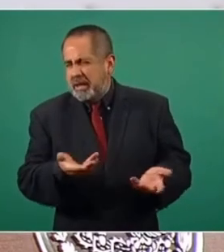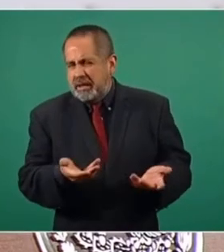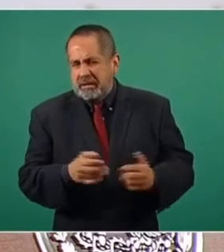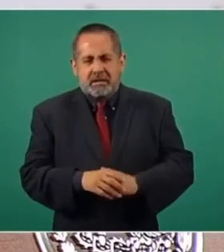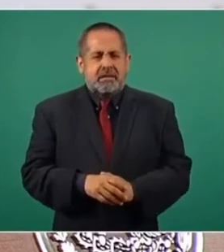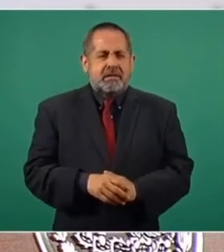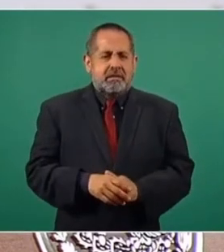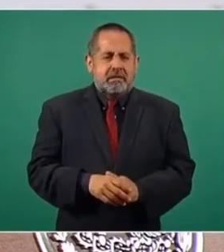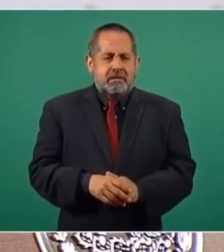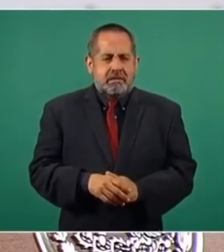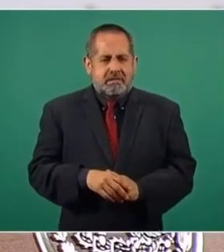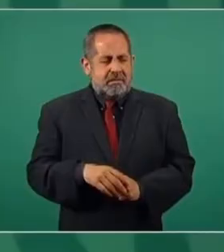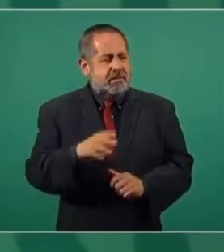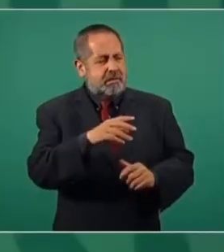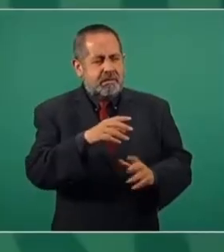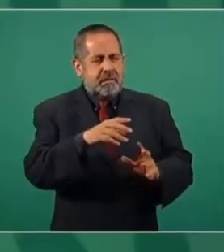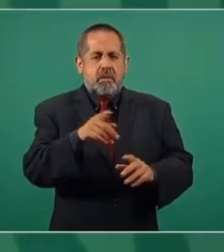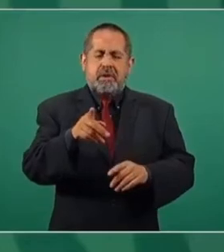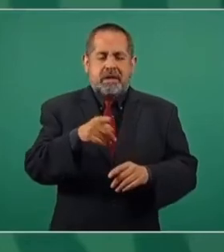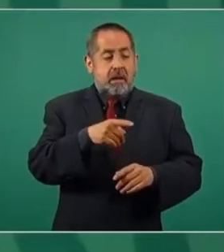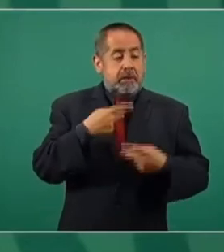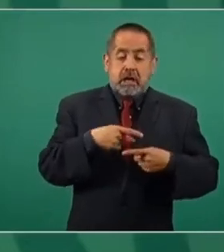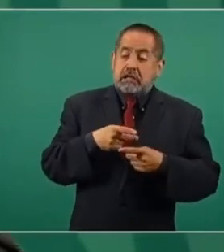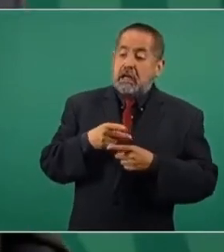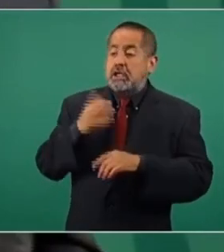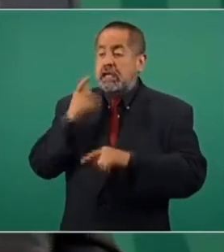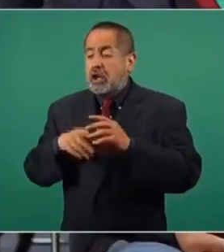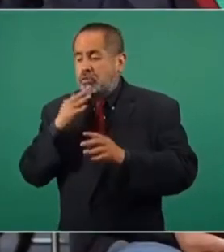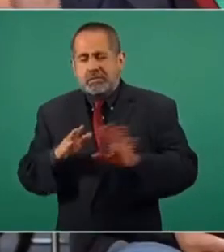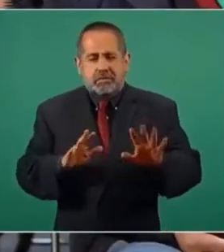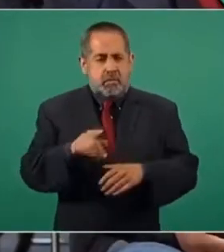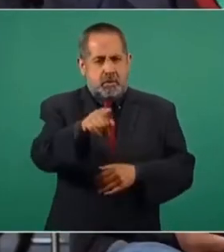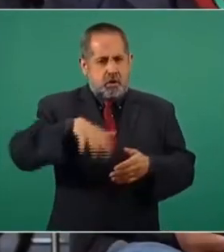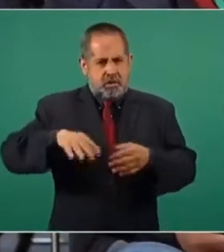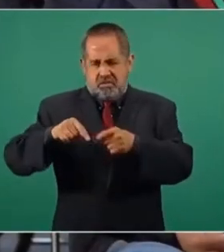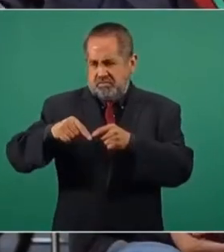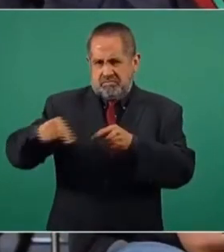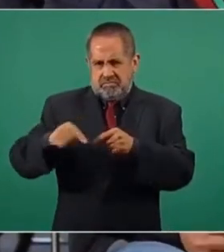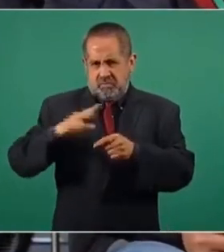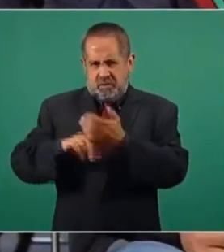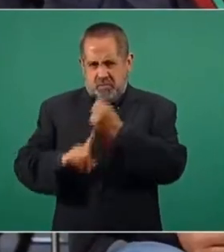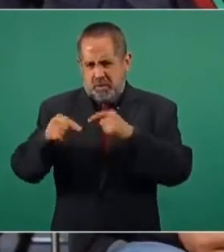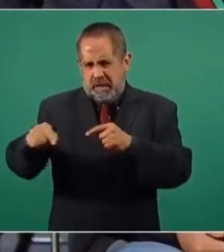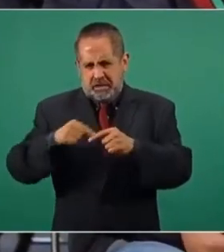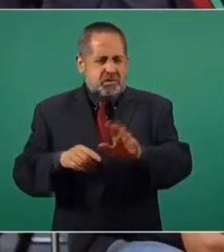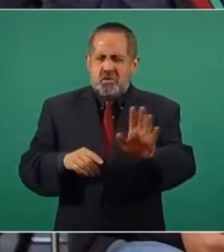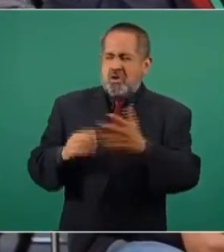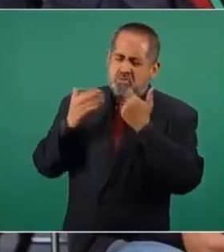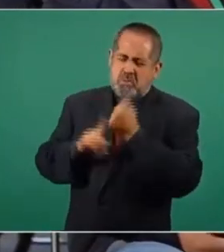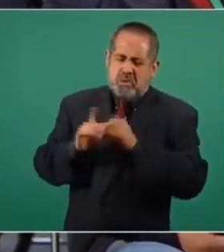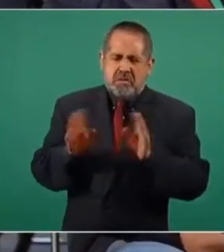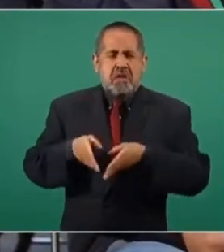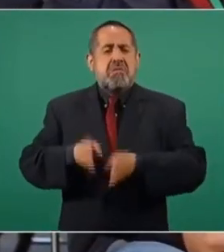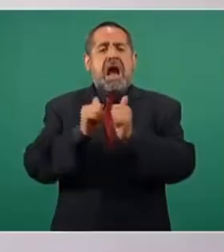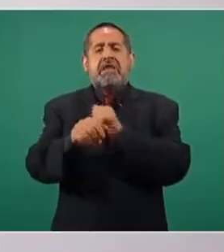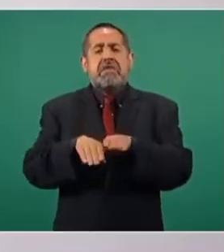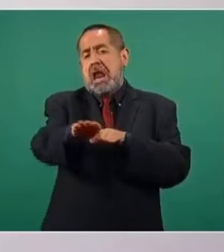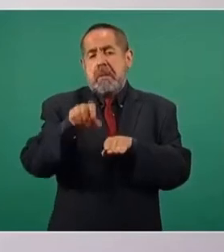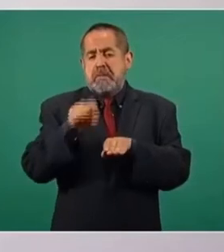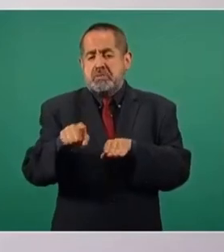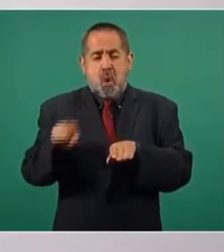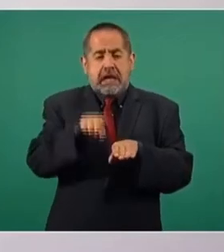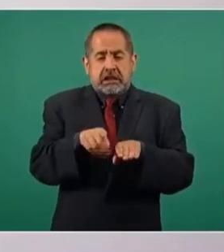Sí. Pero en mexicanos, pues sí. A favor de la corrupción, no ha habido. Esos son. ¿No? ¿Eh? En este tramo del que estamos hablando, no ha habido. No, porque además va. Sobre la carretera. ¿No? Sí, va